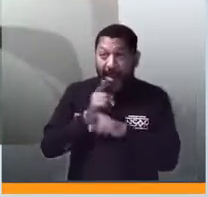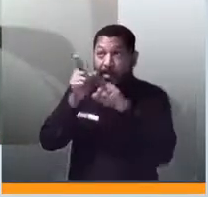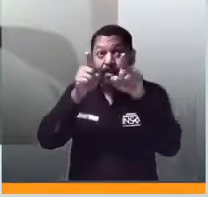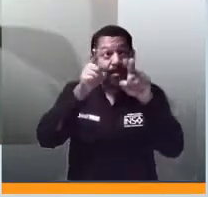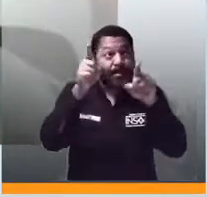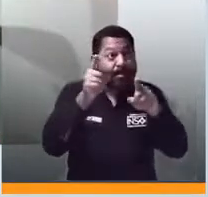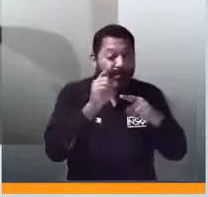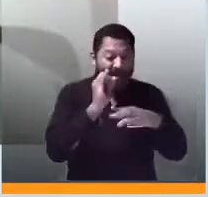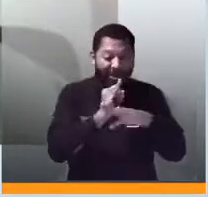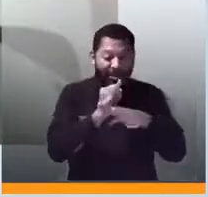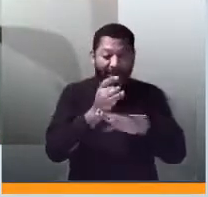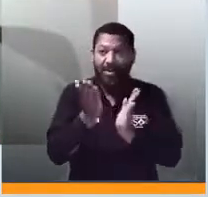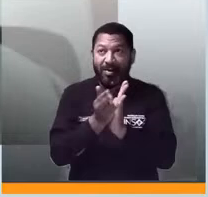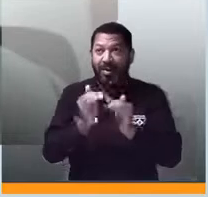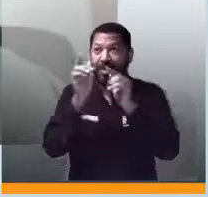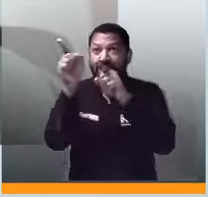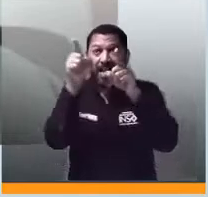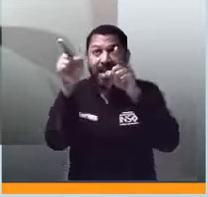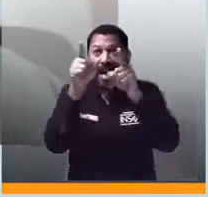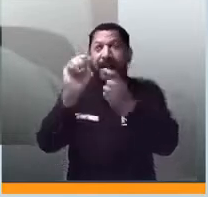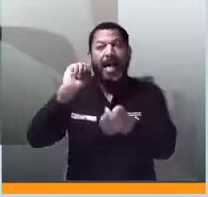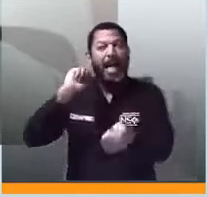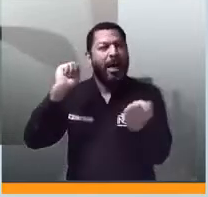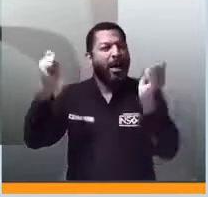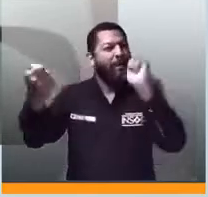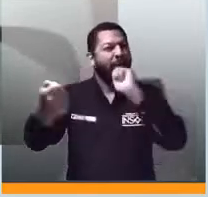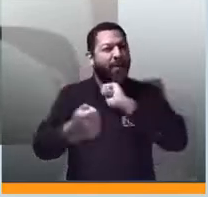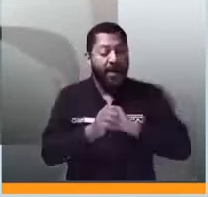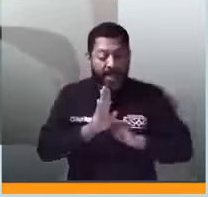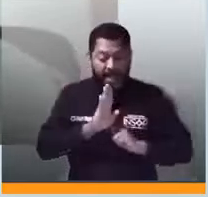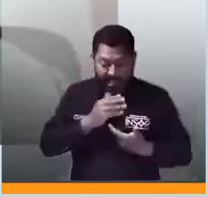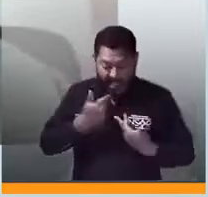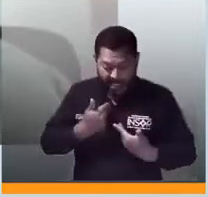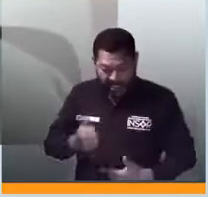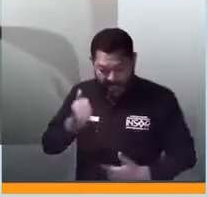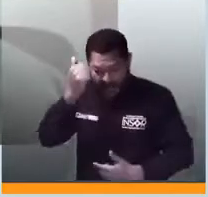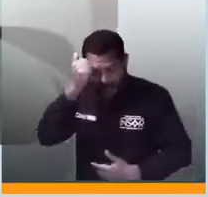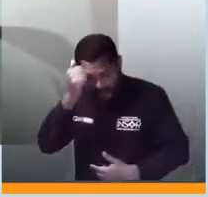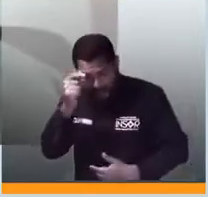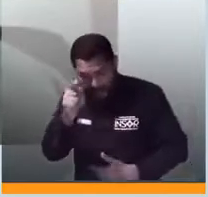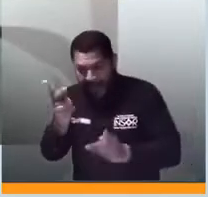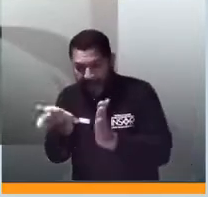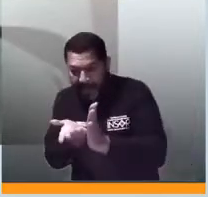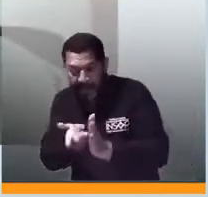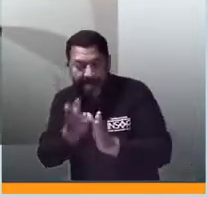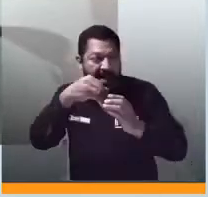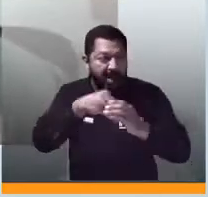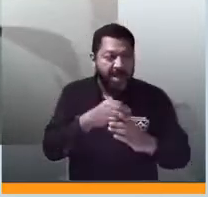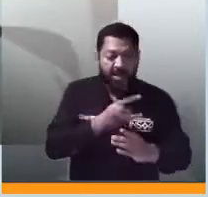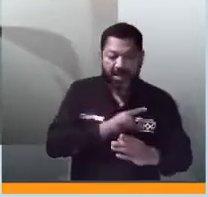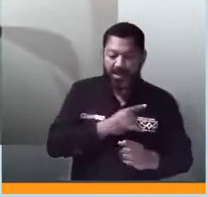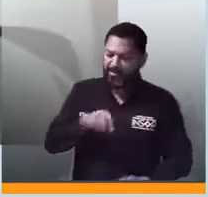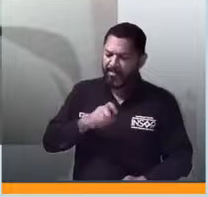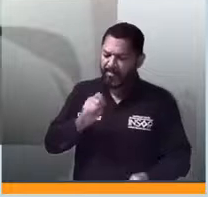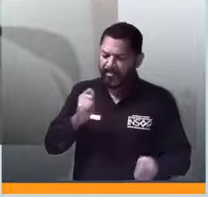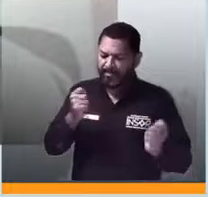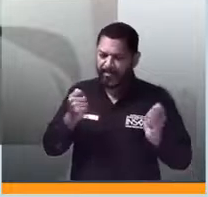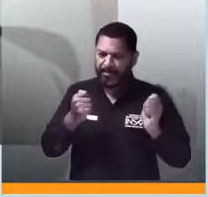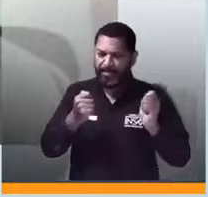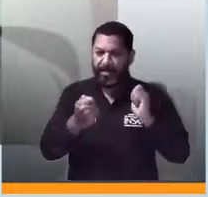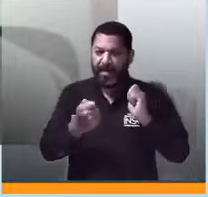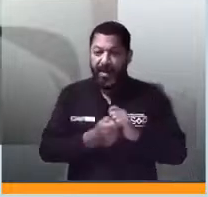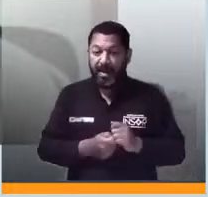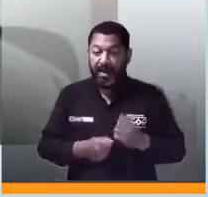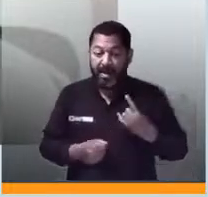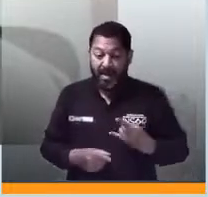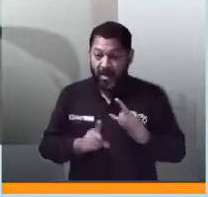de educación superior, desde el punto de vista de los actores, desde el punto de vista de la institucionalidad, tanto así que en un minuto